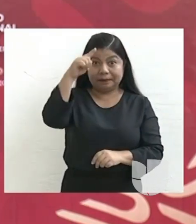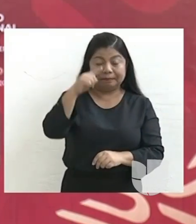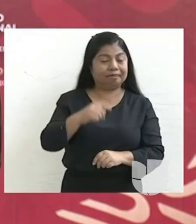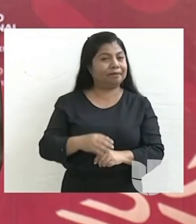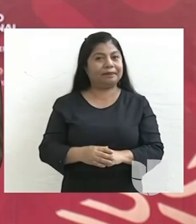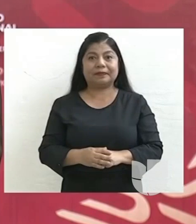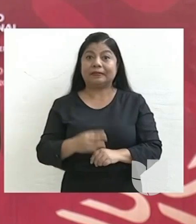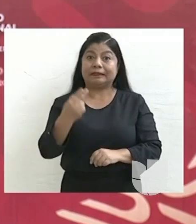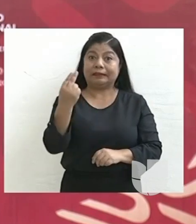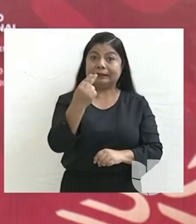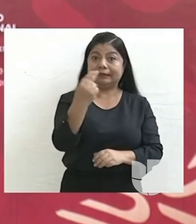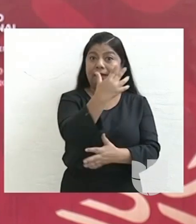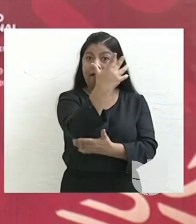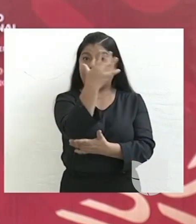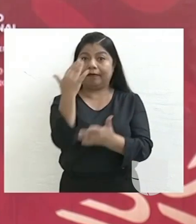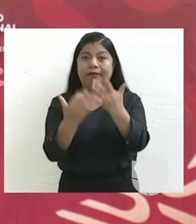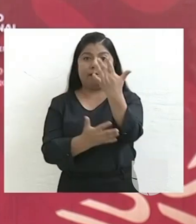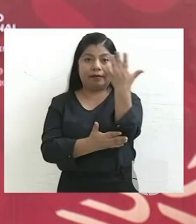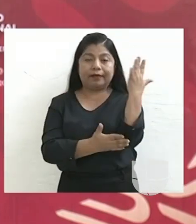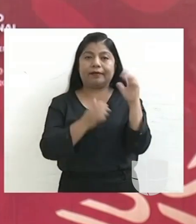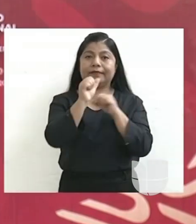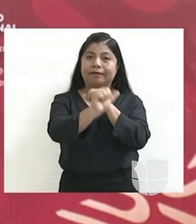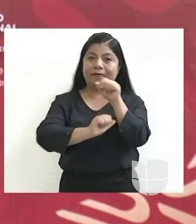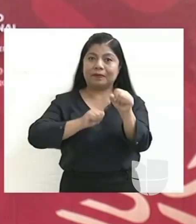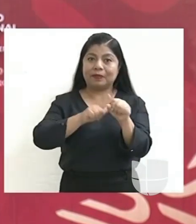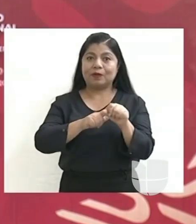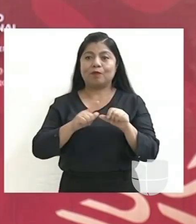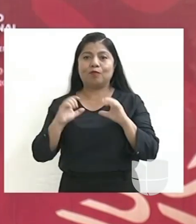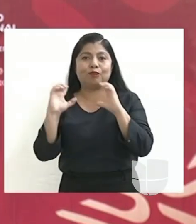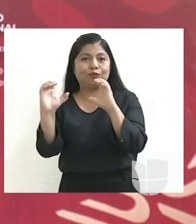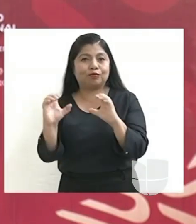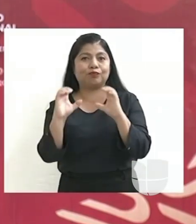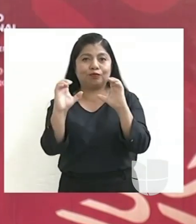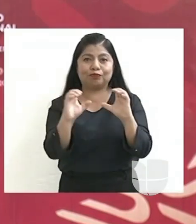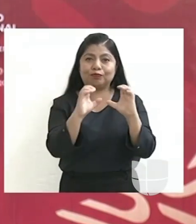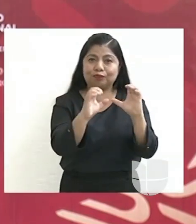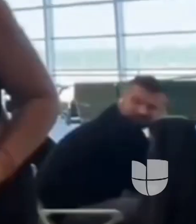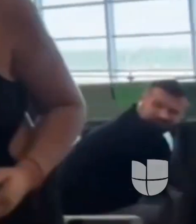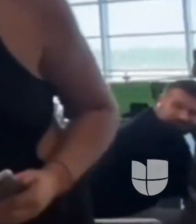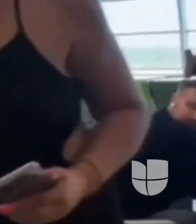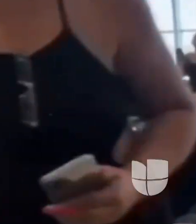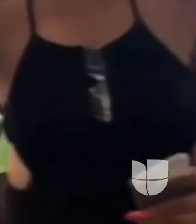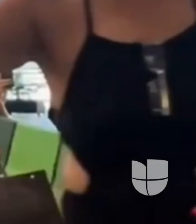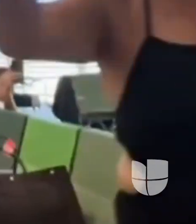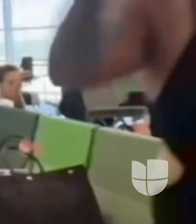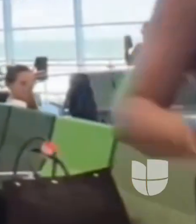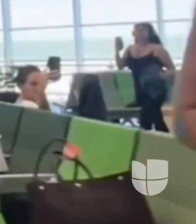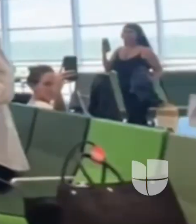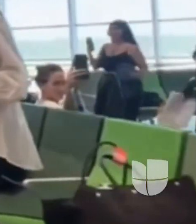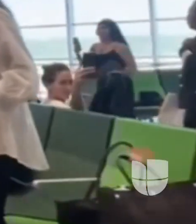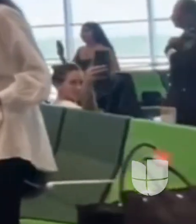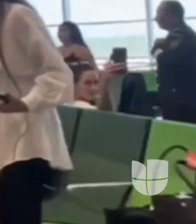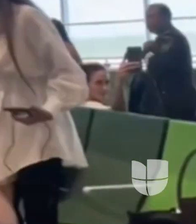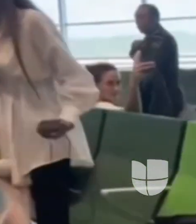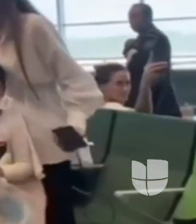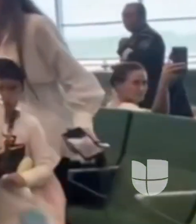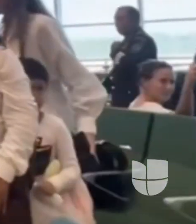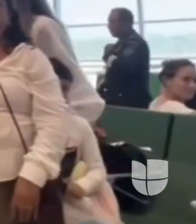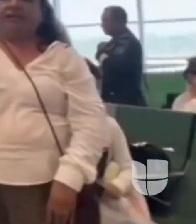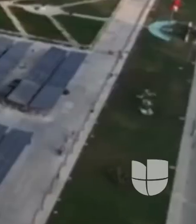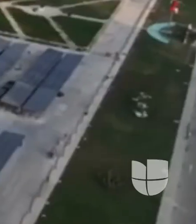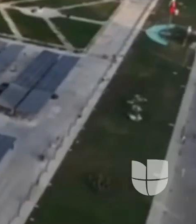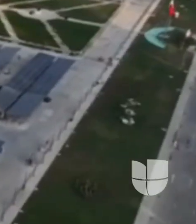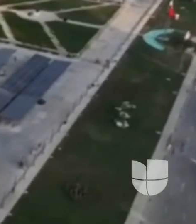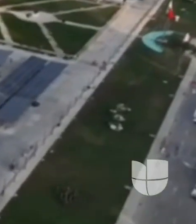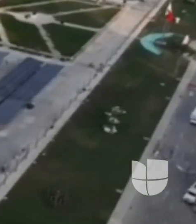ambientales y de prospección arqueológica, superpuestos en cada minuto de su edificación. Recibirá a más de 5.5 millones de